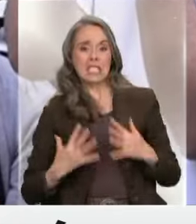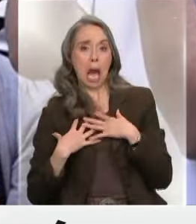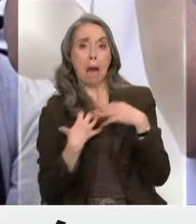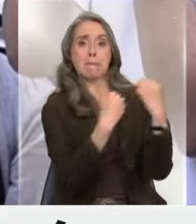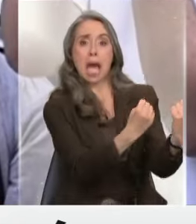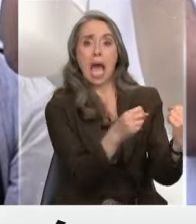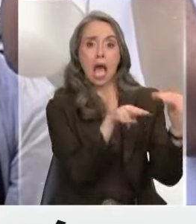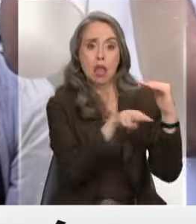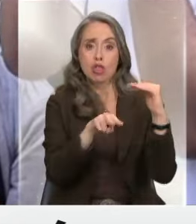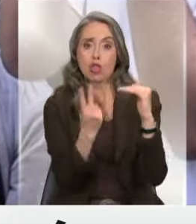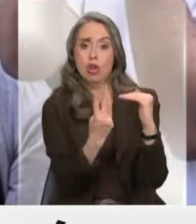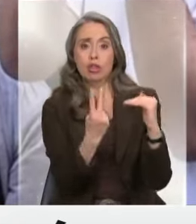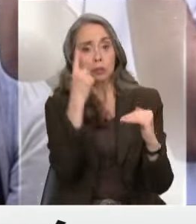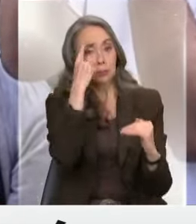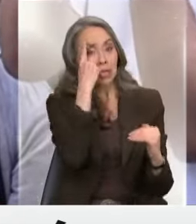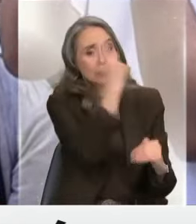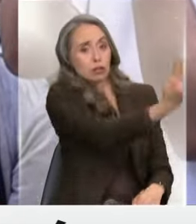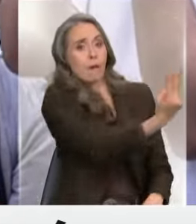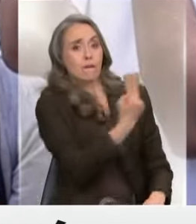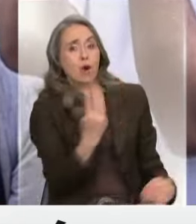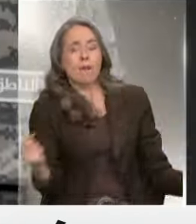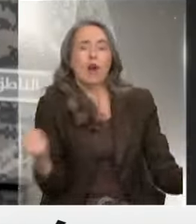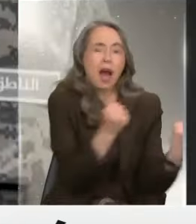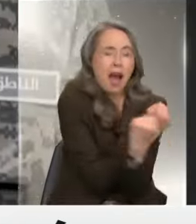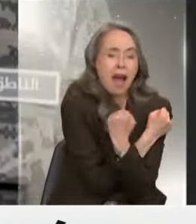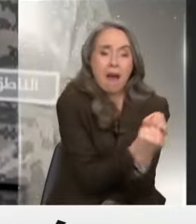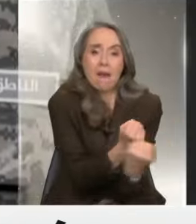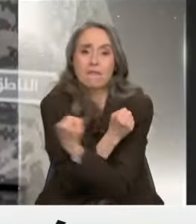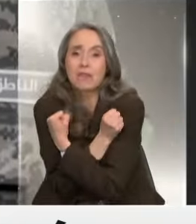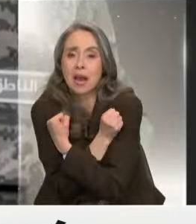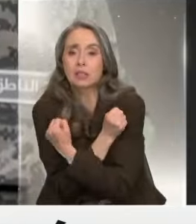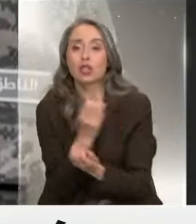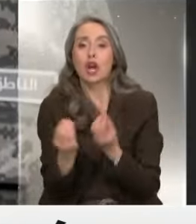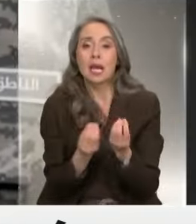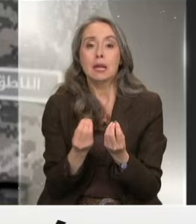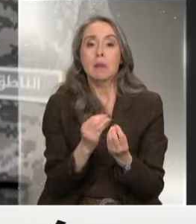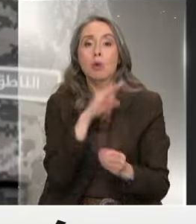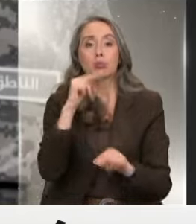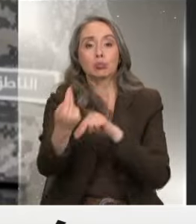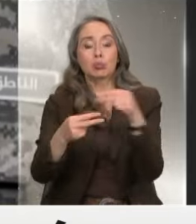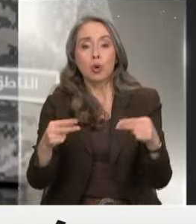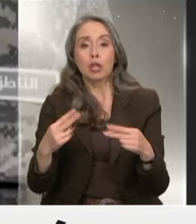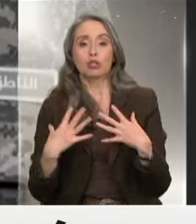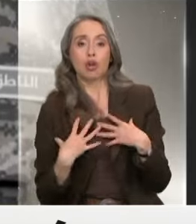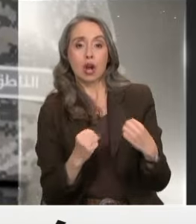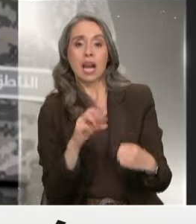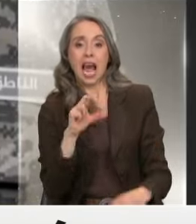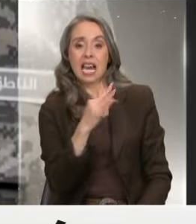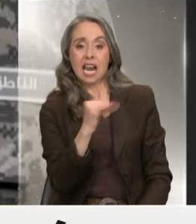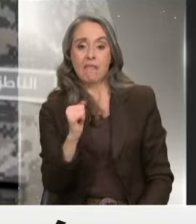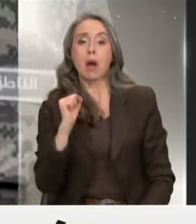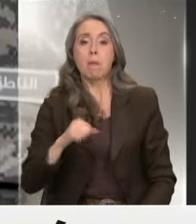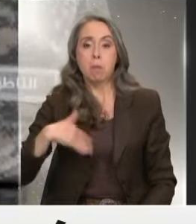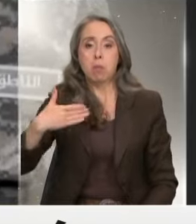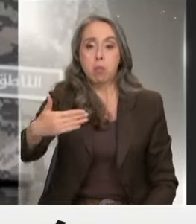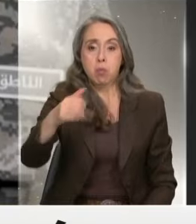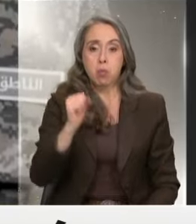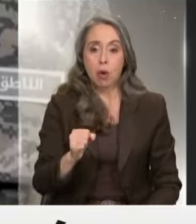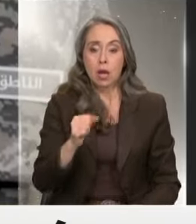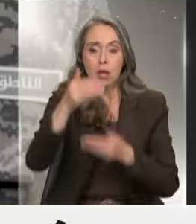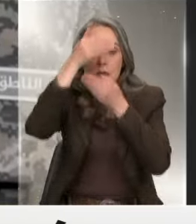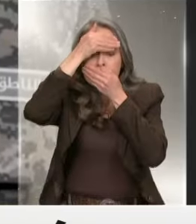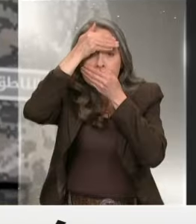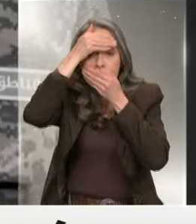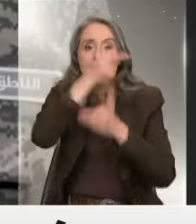puedo imaginar que regresan y los abrazo fuertemente. Lo que ocurrió con los cadáveres de rehenes en Rafah puede volver a ocurrir, mientras